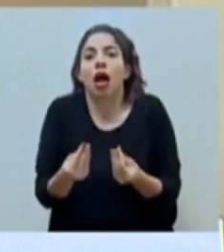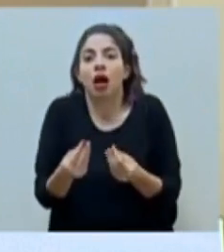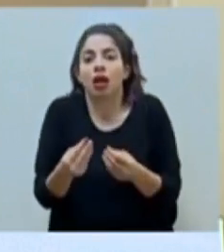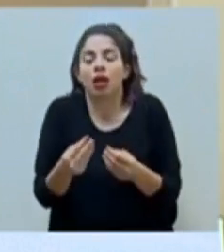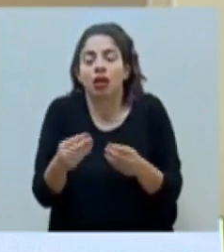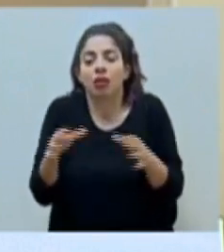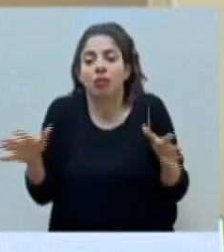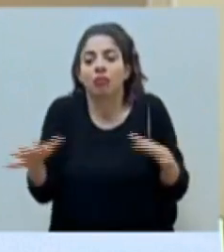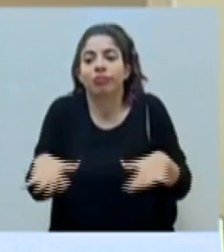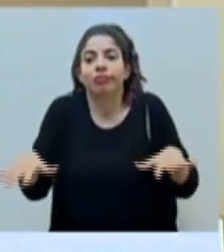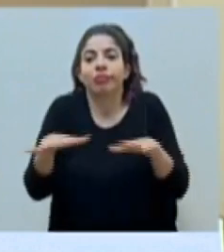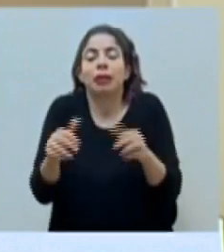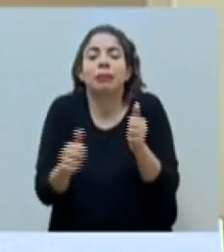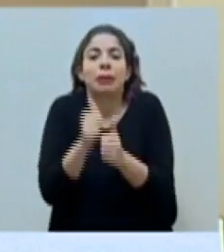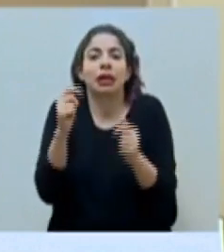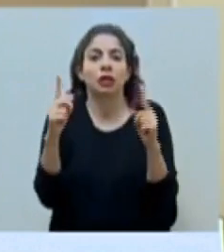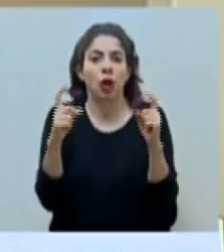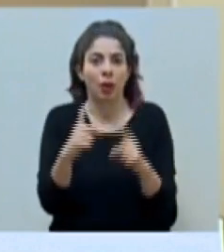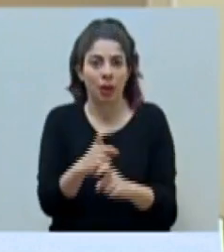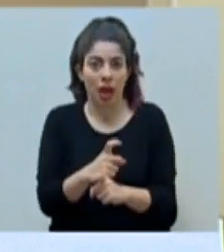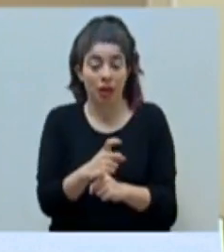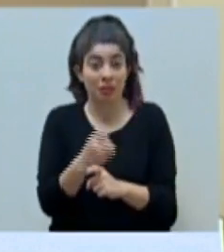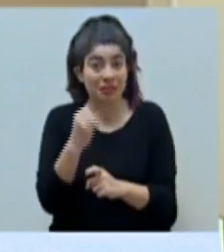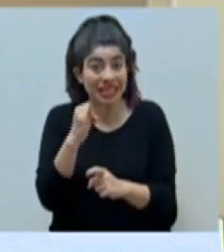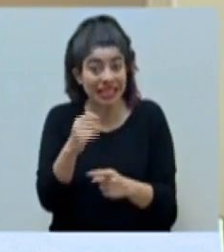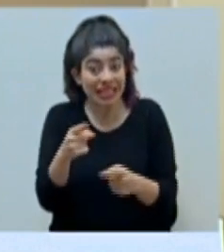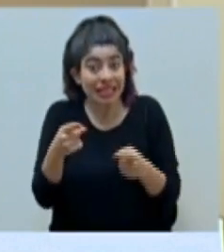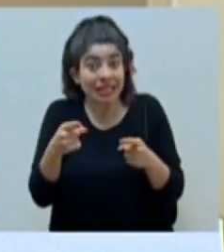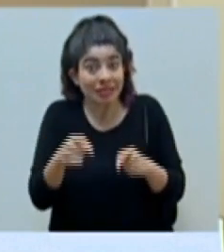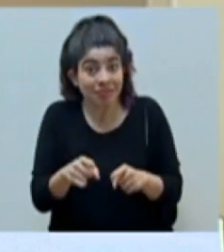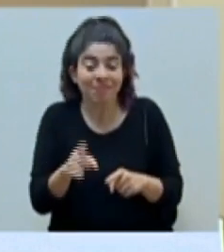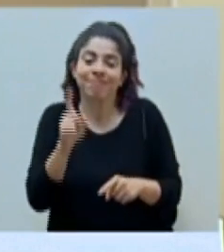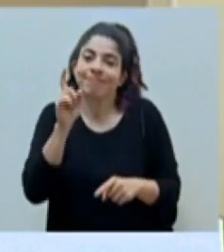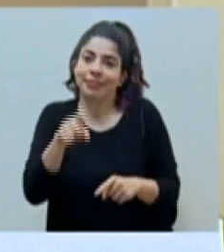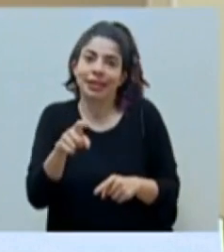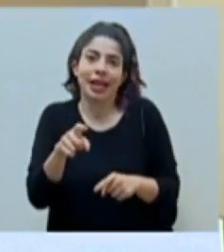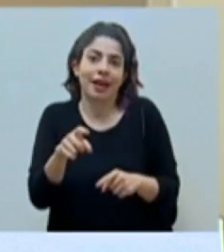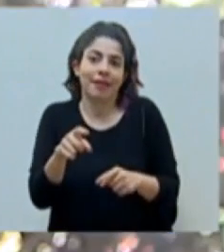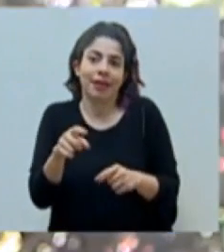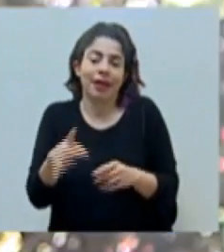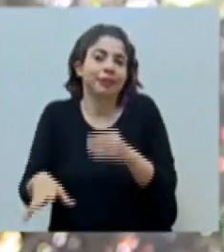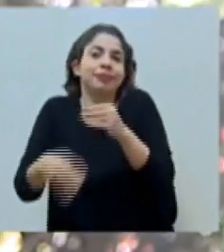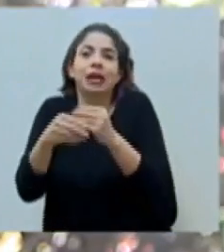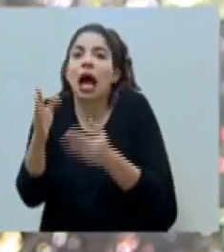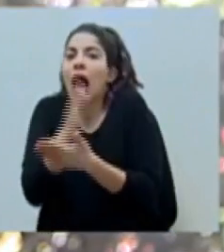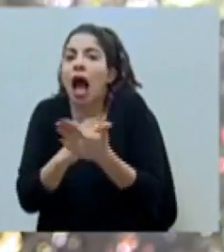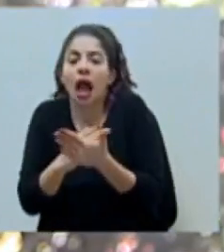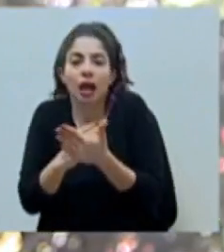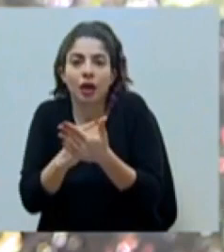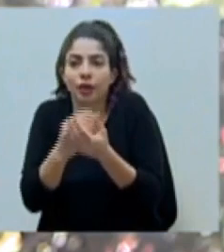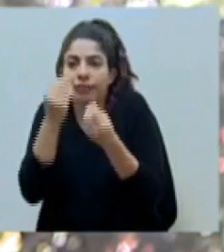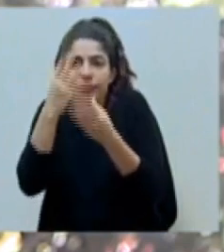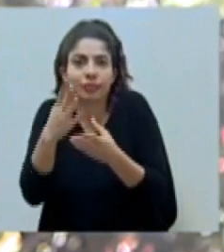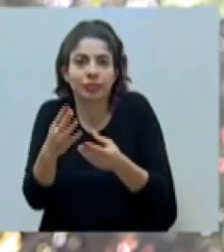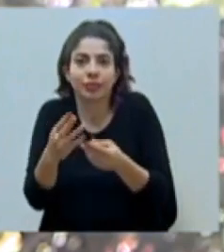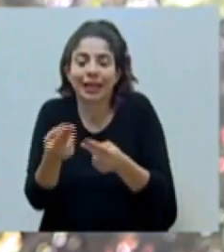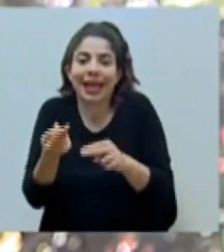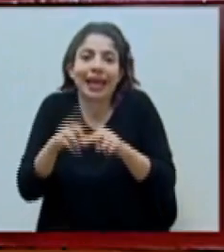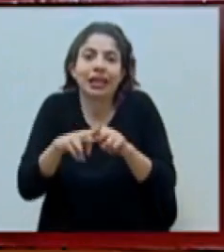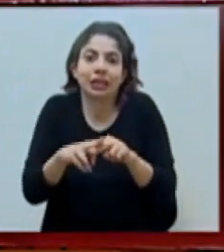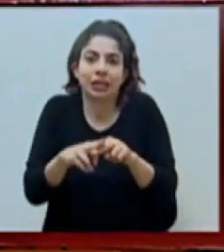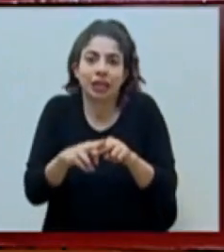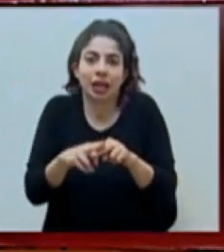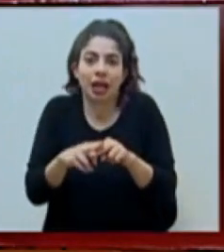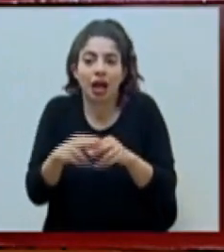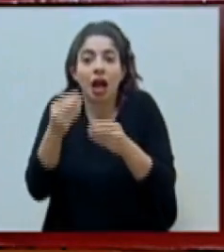sistémico más complejo. Si se llegara a ese nivel, pues tendrían que tomarse medidas excepcionales que se anunciarían en este mecanismo